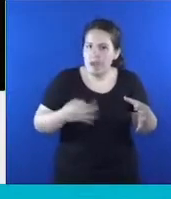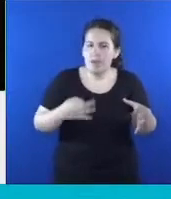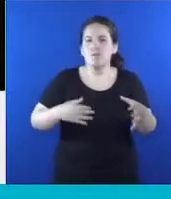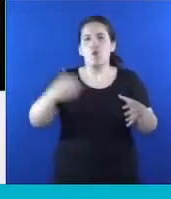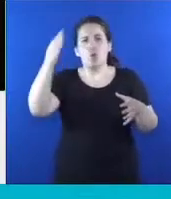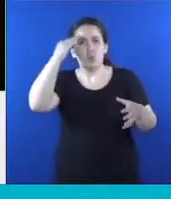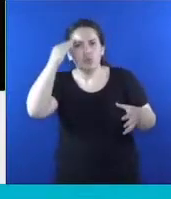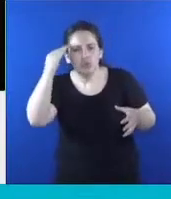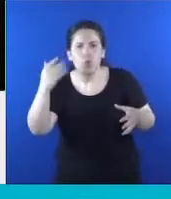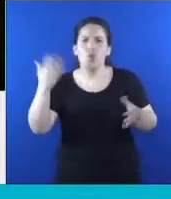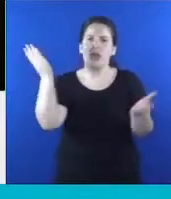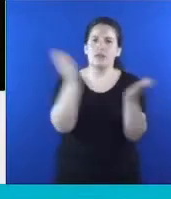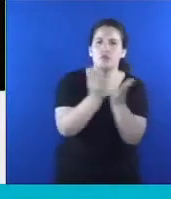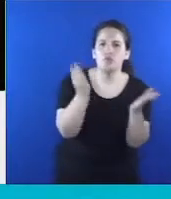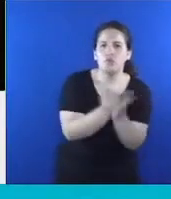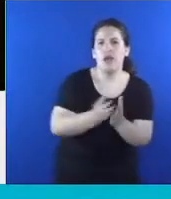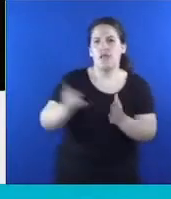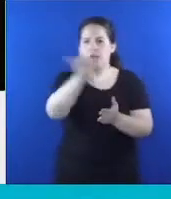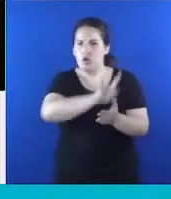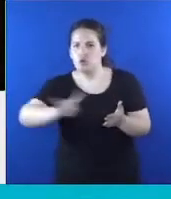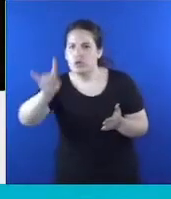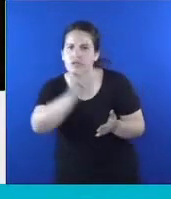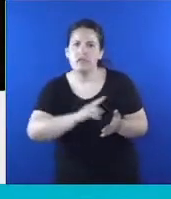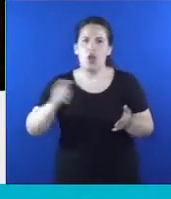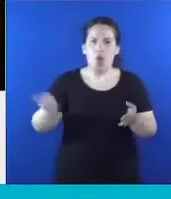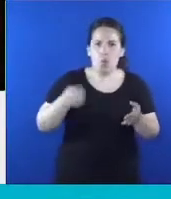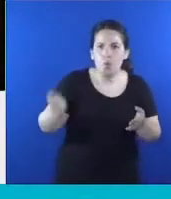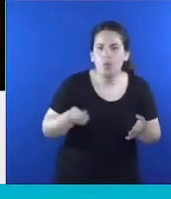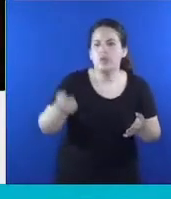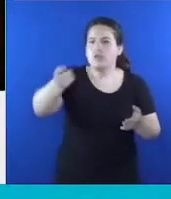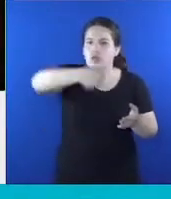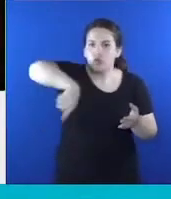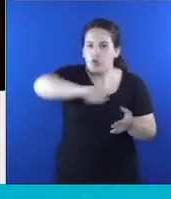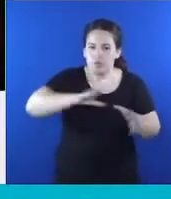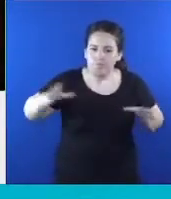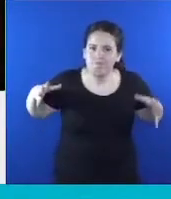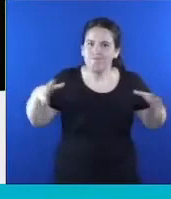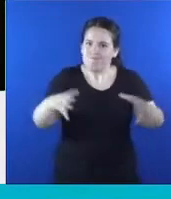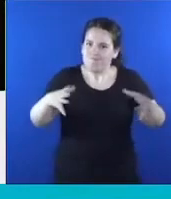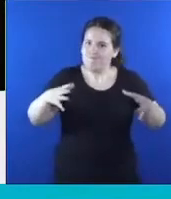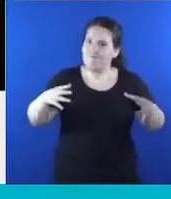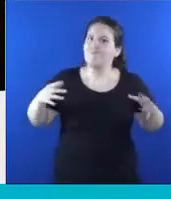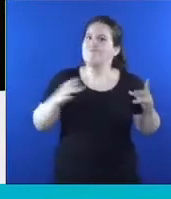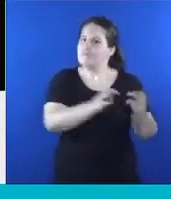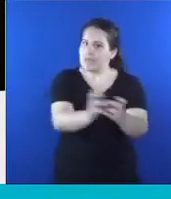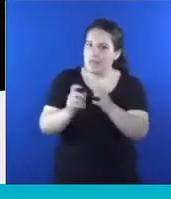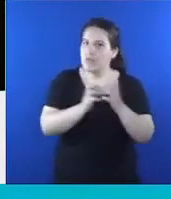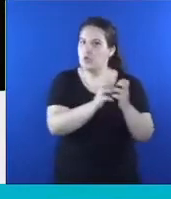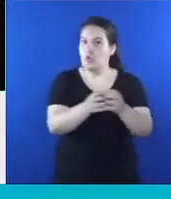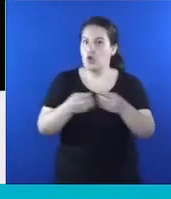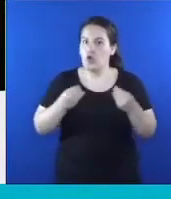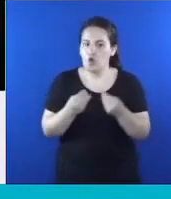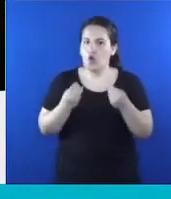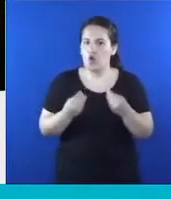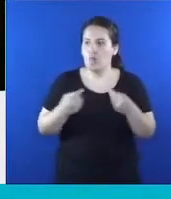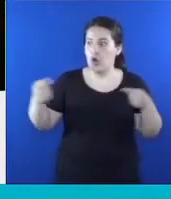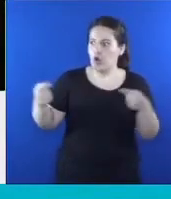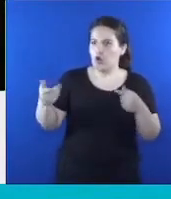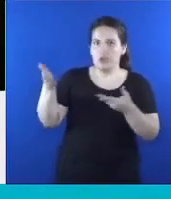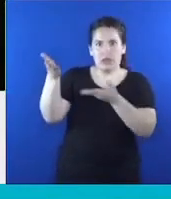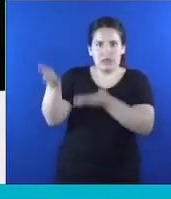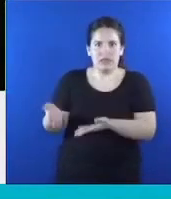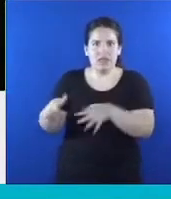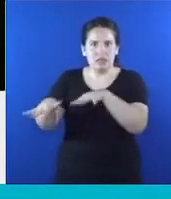los estudiantes las universidades de los jubilados tenemos que poder discutir Cómo actuamos juntos frente a esta